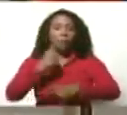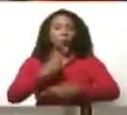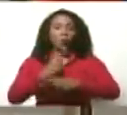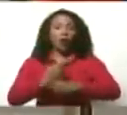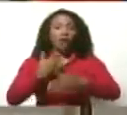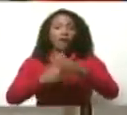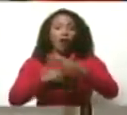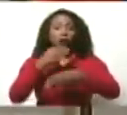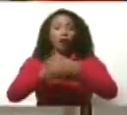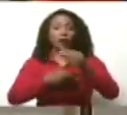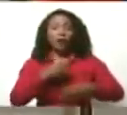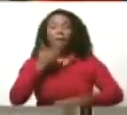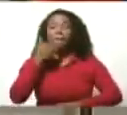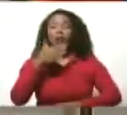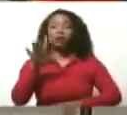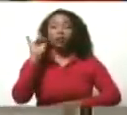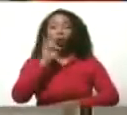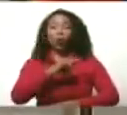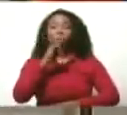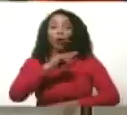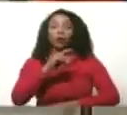a realizar